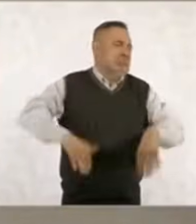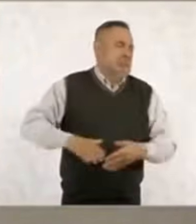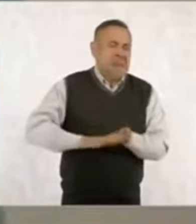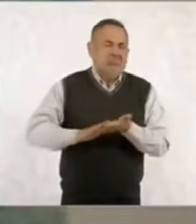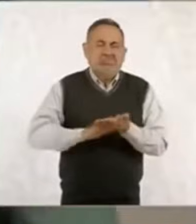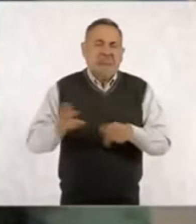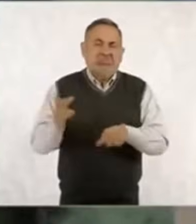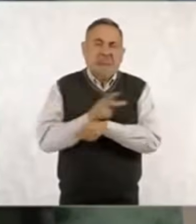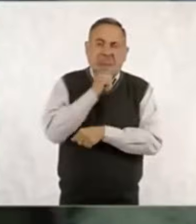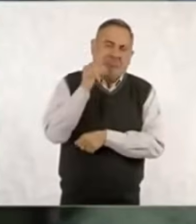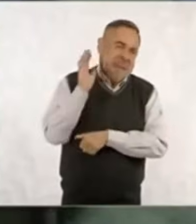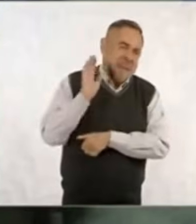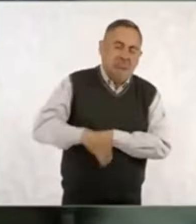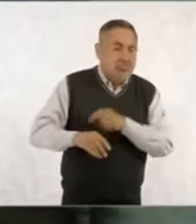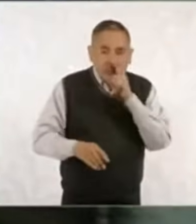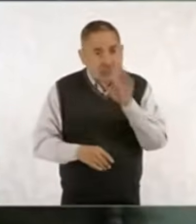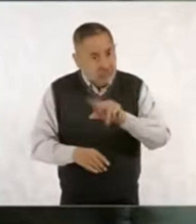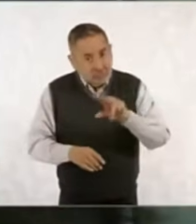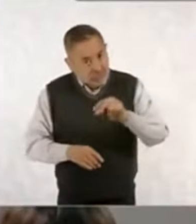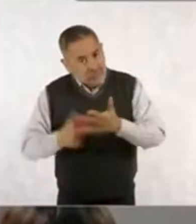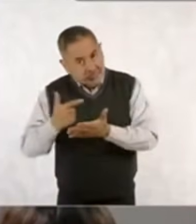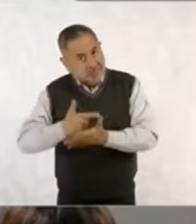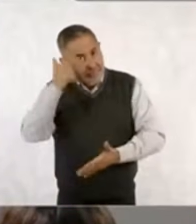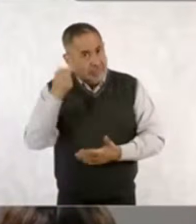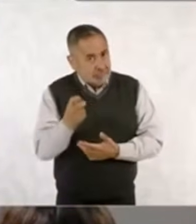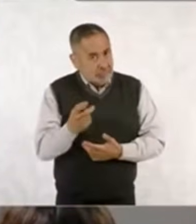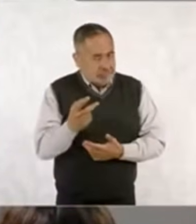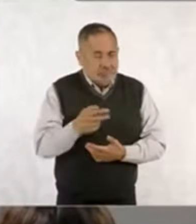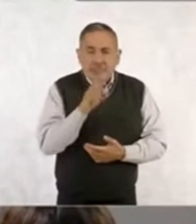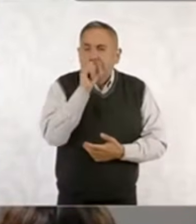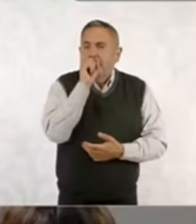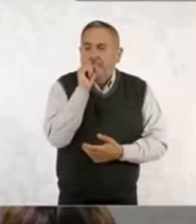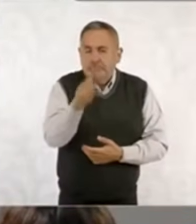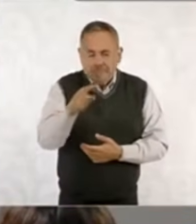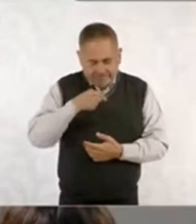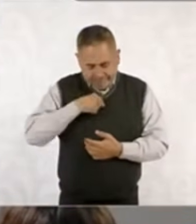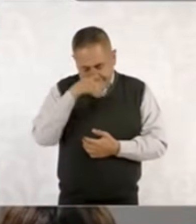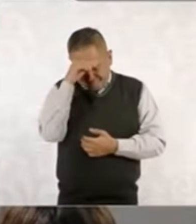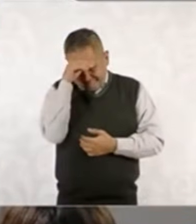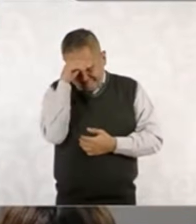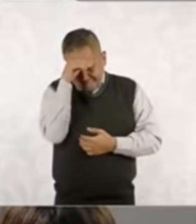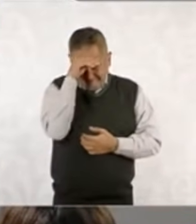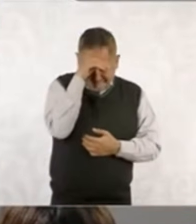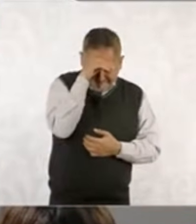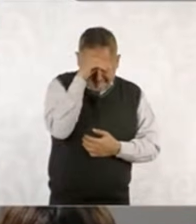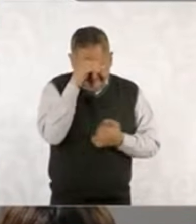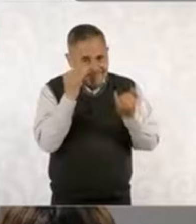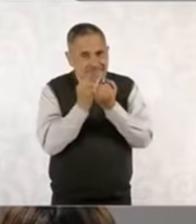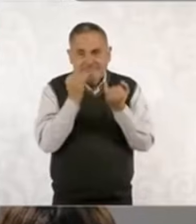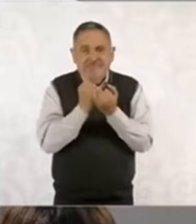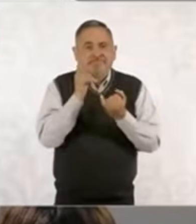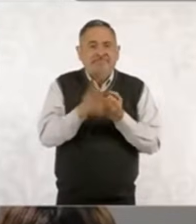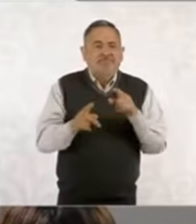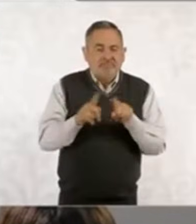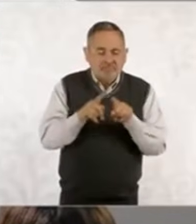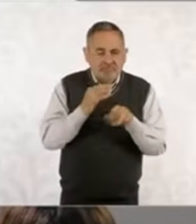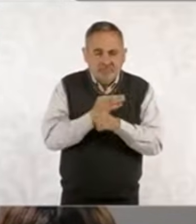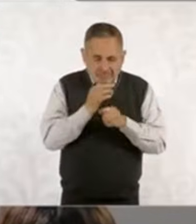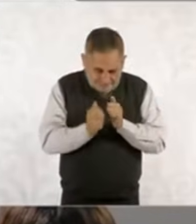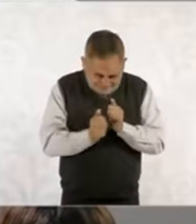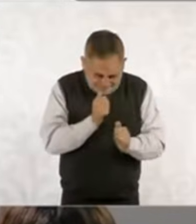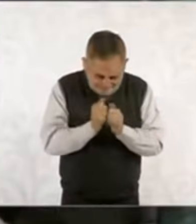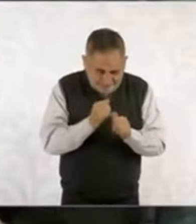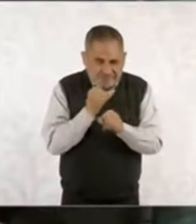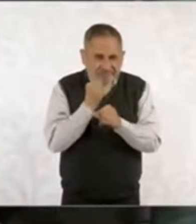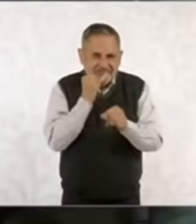otra cosa. Y en este mismo sentido, esto mismo me ha llamado mucho la atención porque al revisar las redes